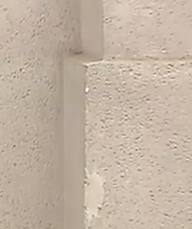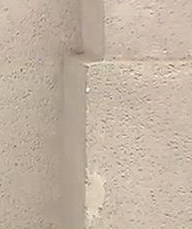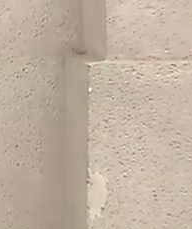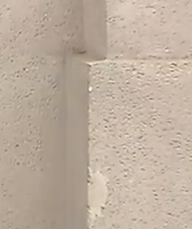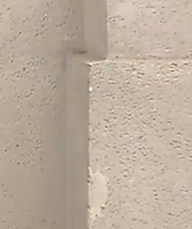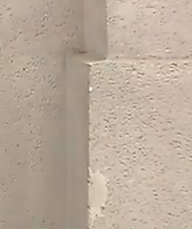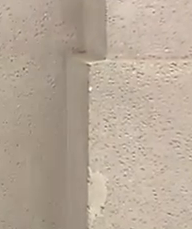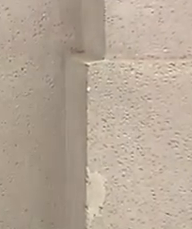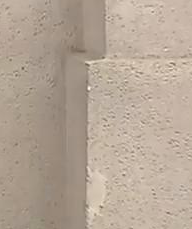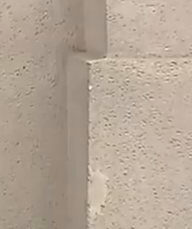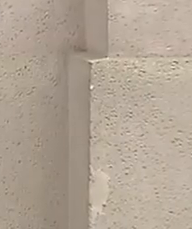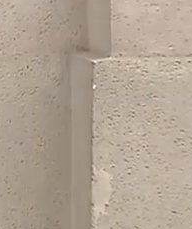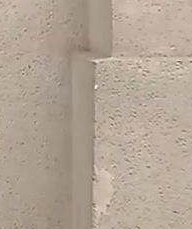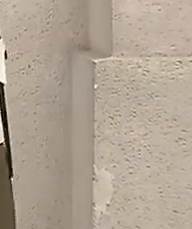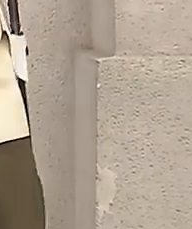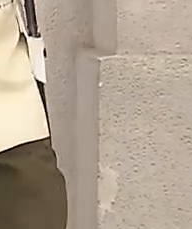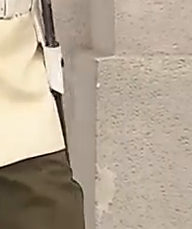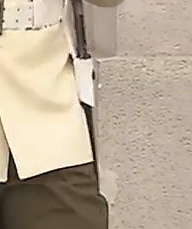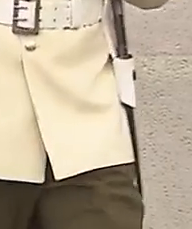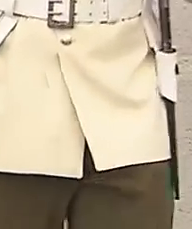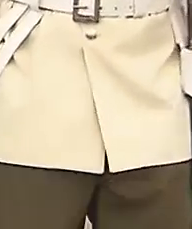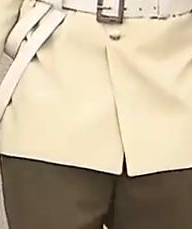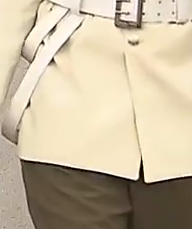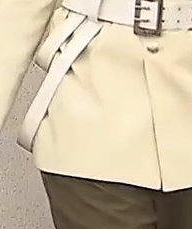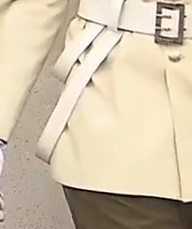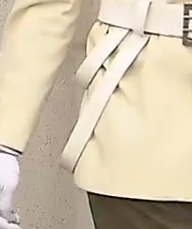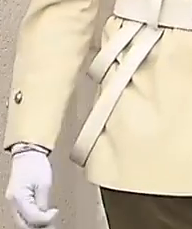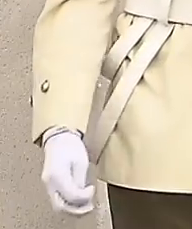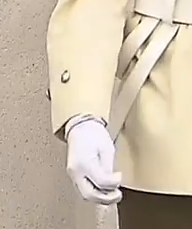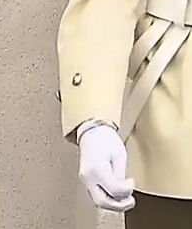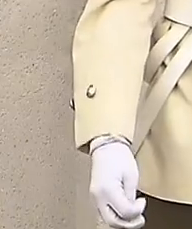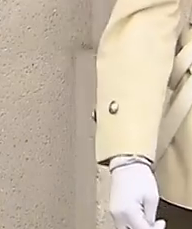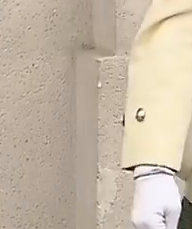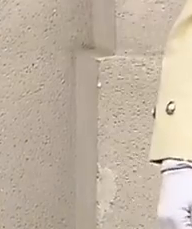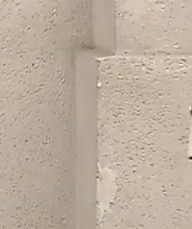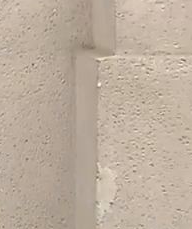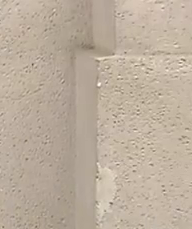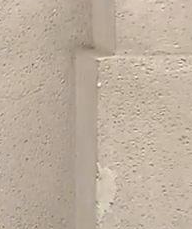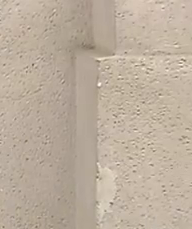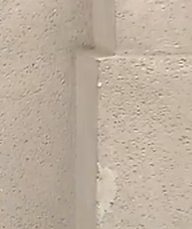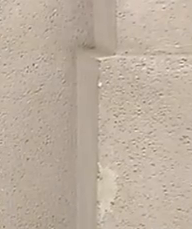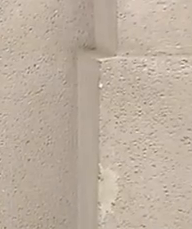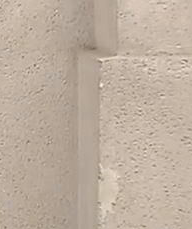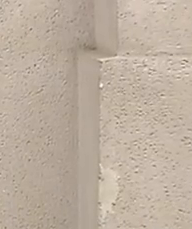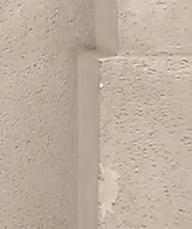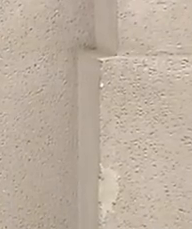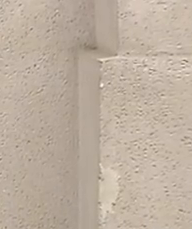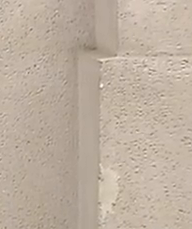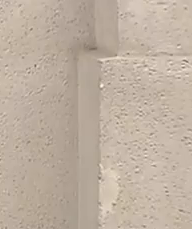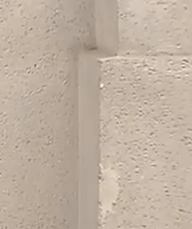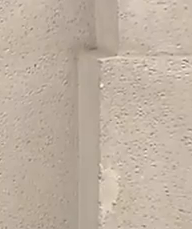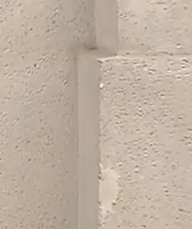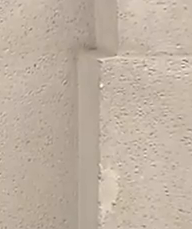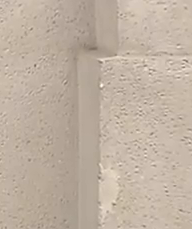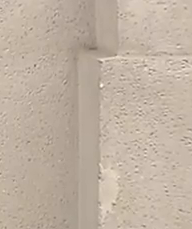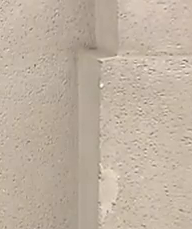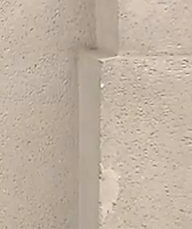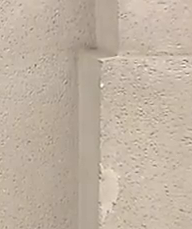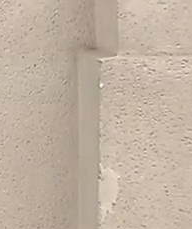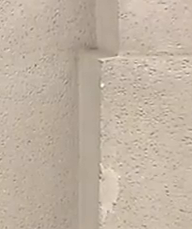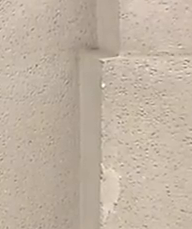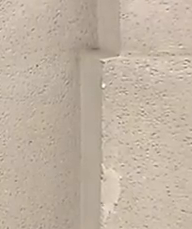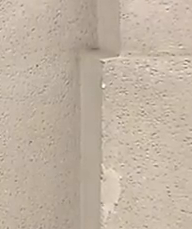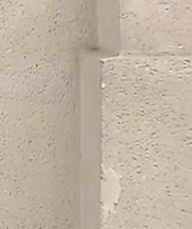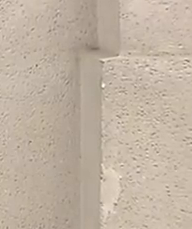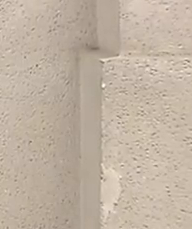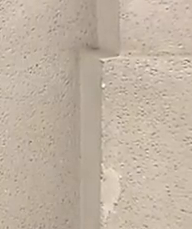pudiera entregar más detalles de cuántos contagiados hay, cuál es la situación, etcétera. Sin embargo, aquí se establece que son solo 4 personas